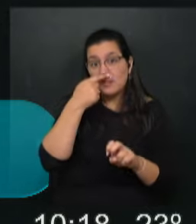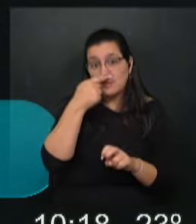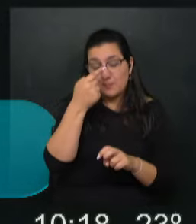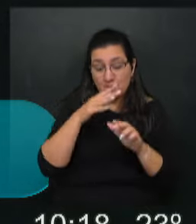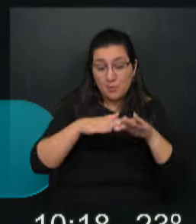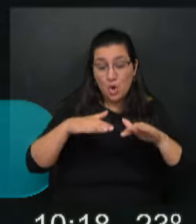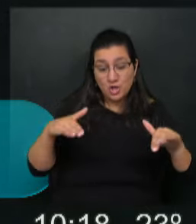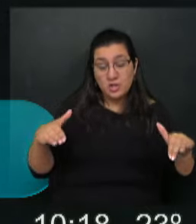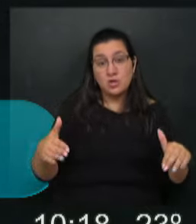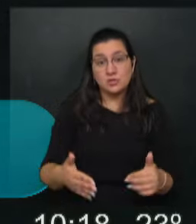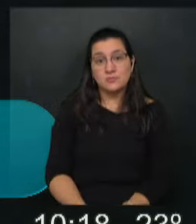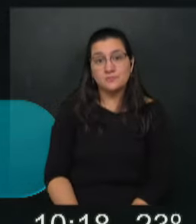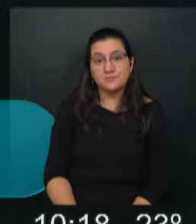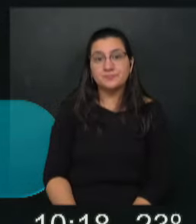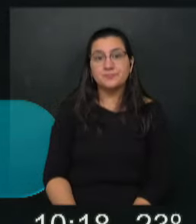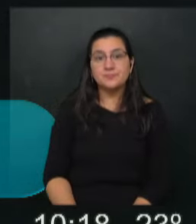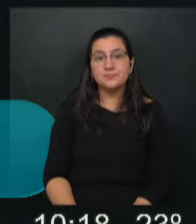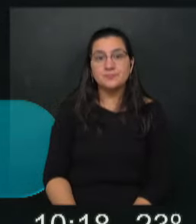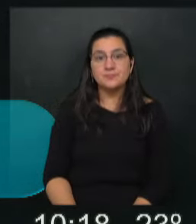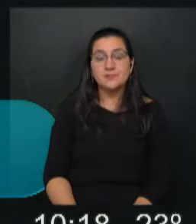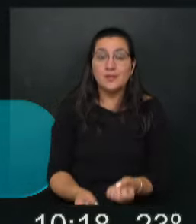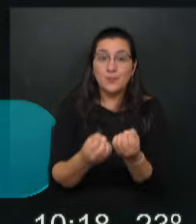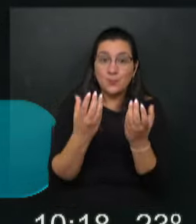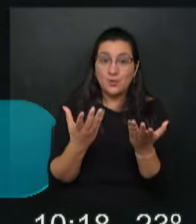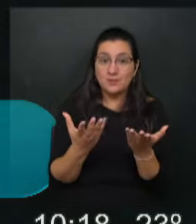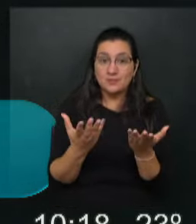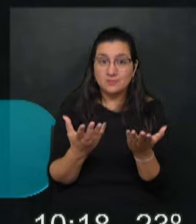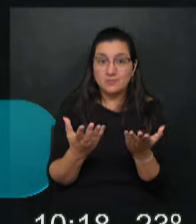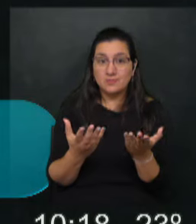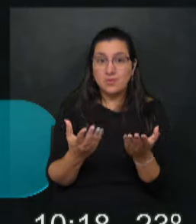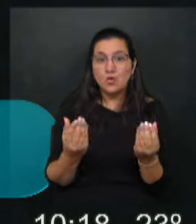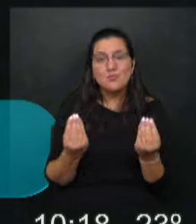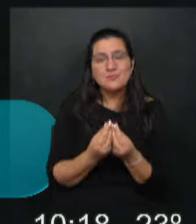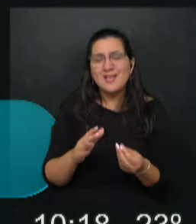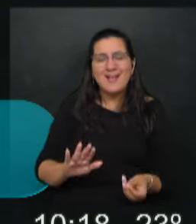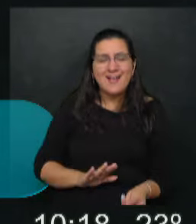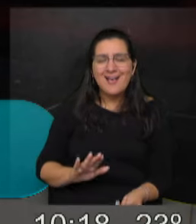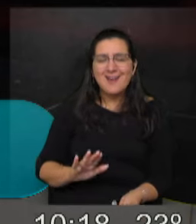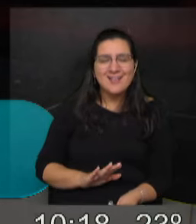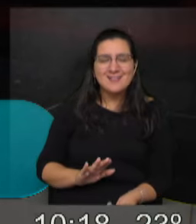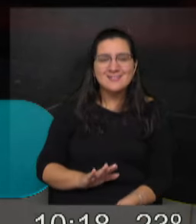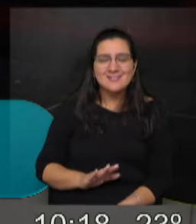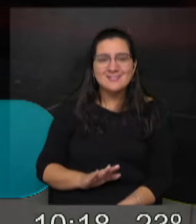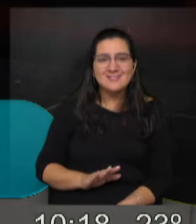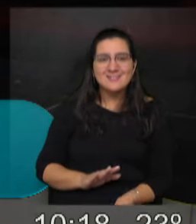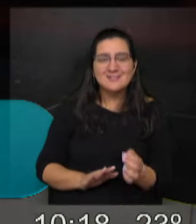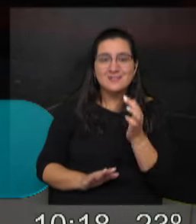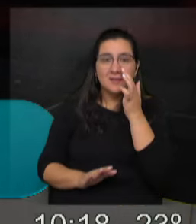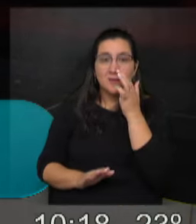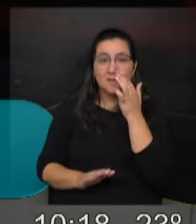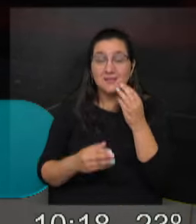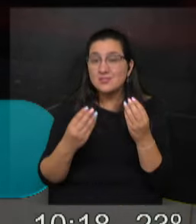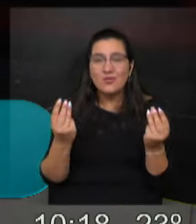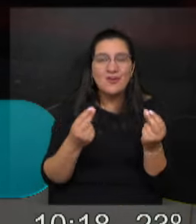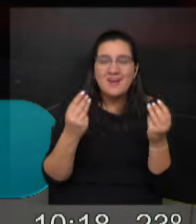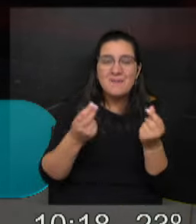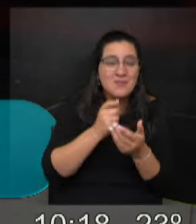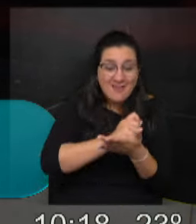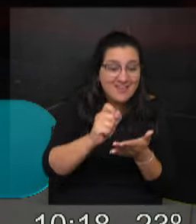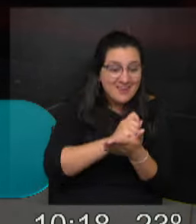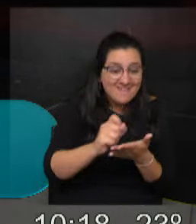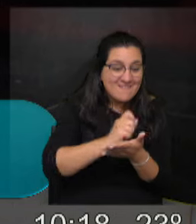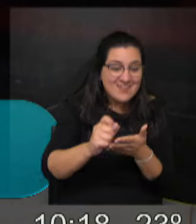ni que hablar. Las infancias. Y bueno, nada, como con muchas ganas de ese chispazo compositivo y de